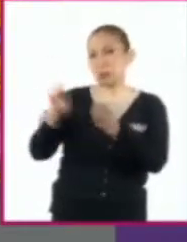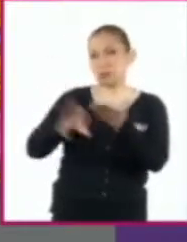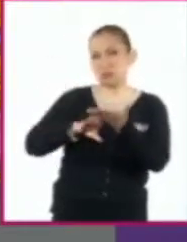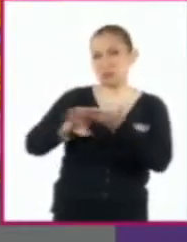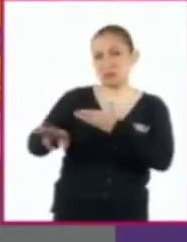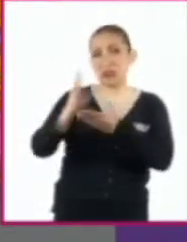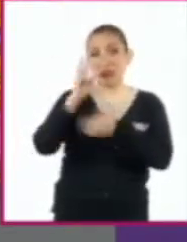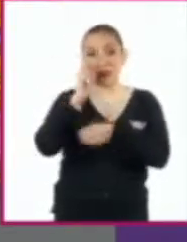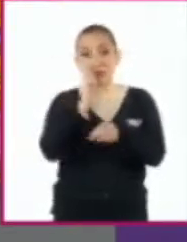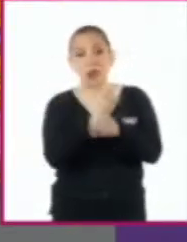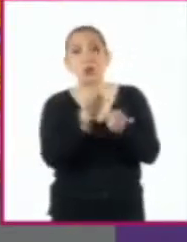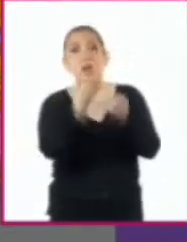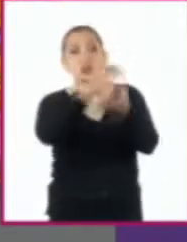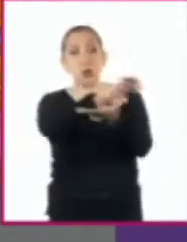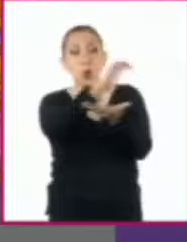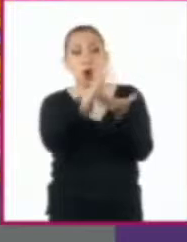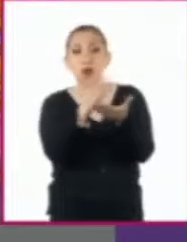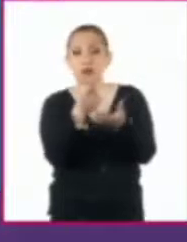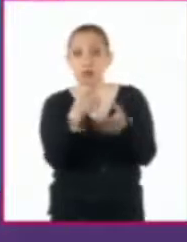y que vigilen las porciones.